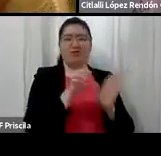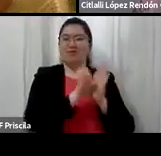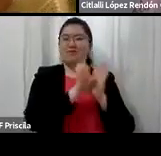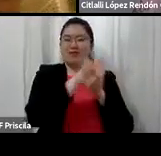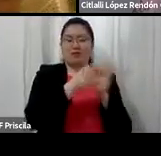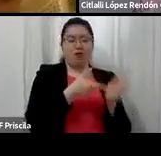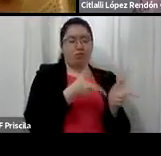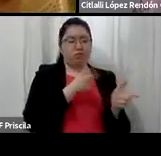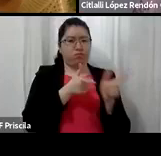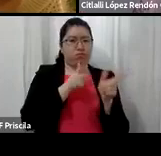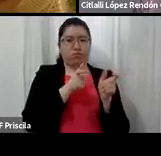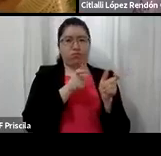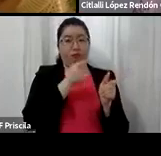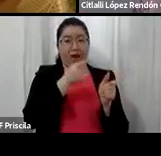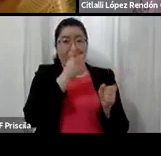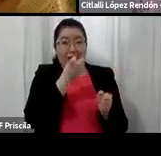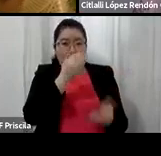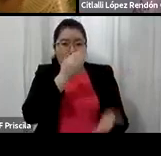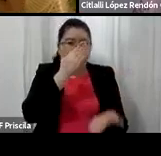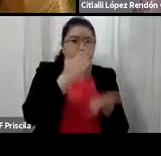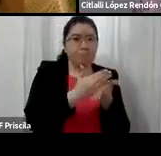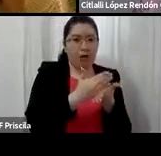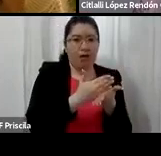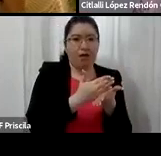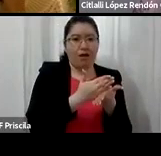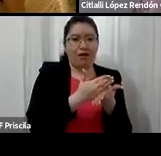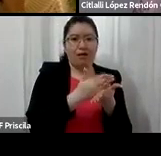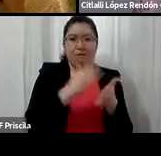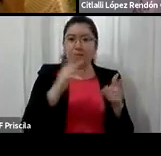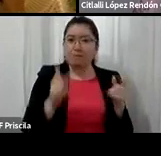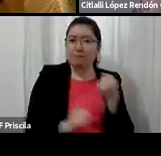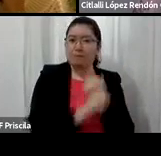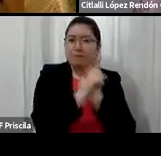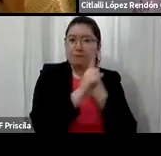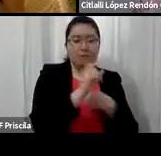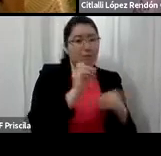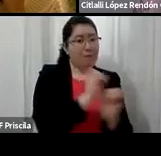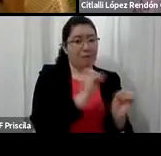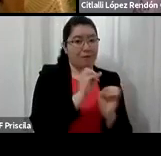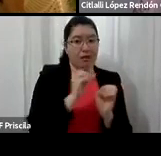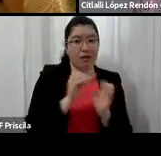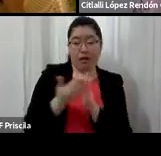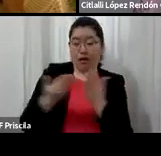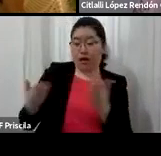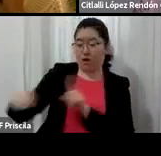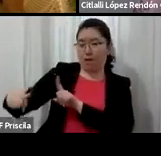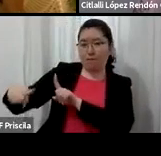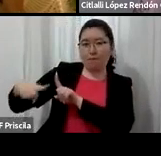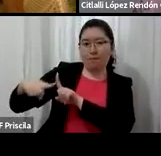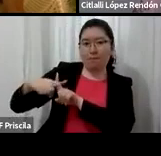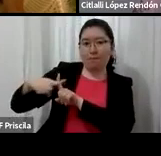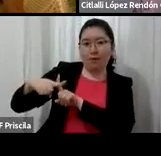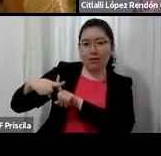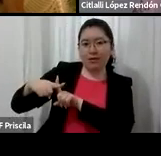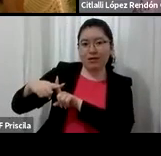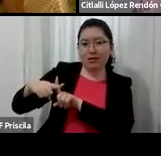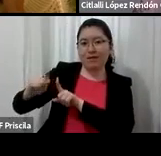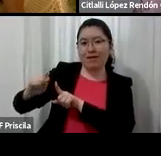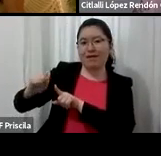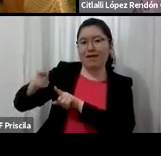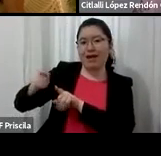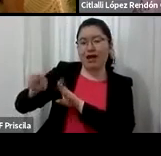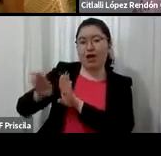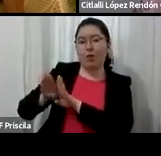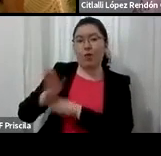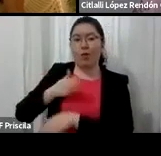al no conflicto, etcétera. Y la paz positiva es mucho más amplia, ligada a la justicia. Y yo creo que